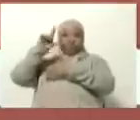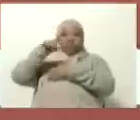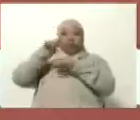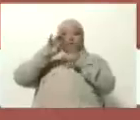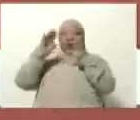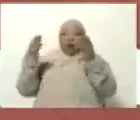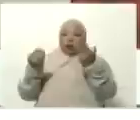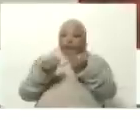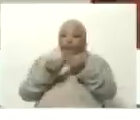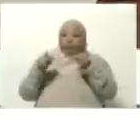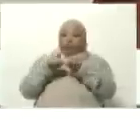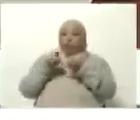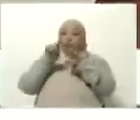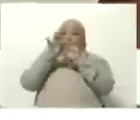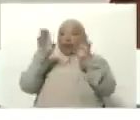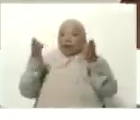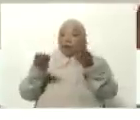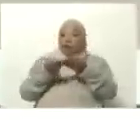partido.